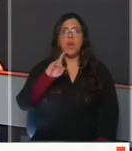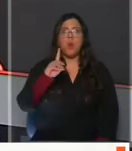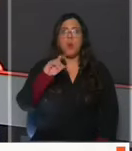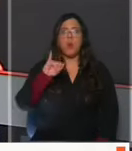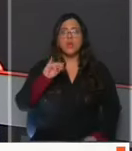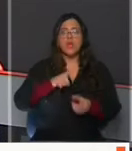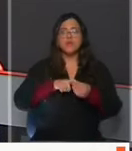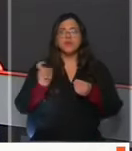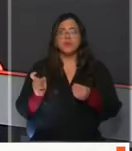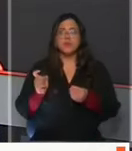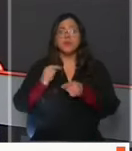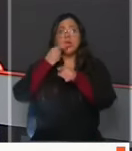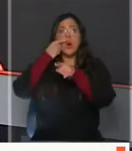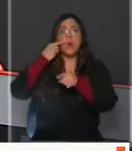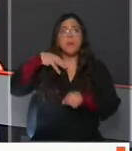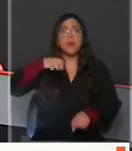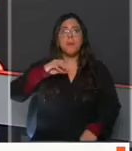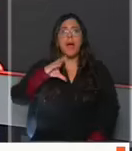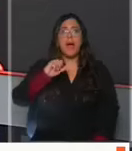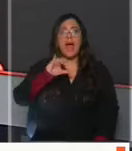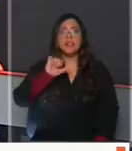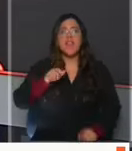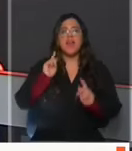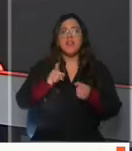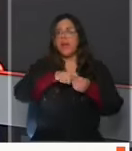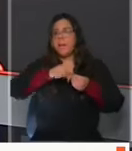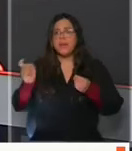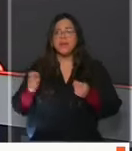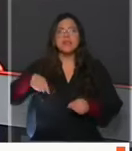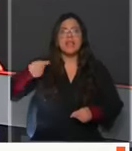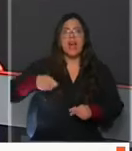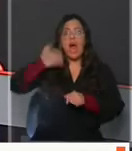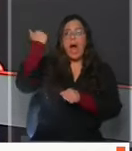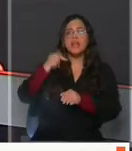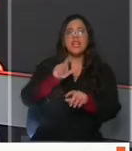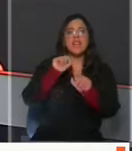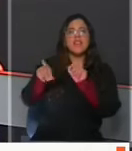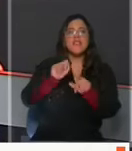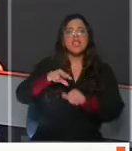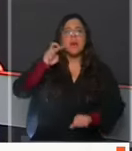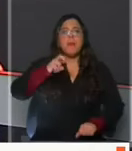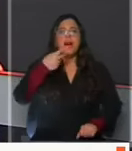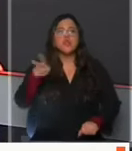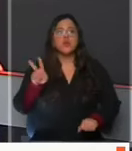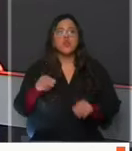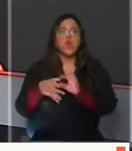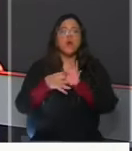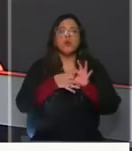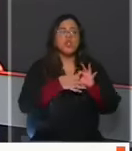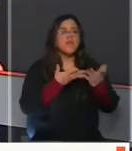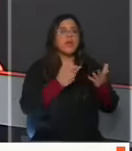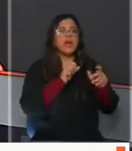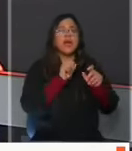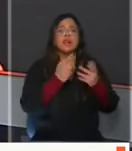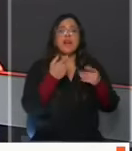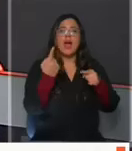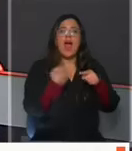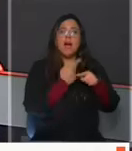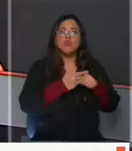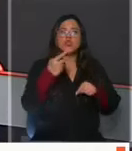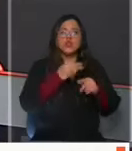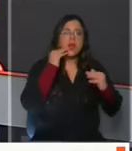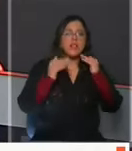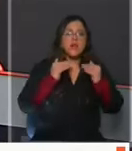Javier Macaya debe dejar el Senado tras defender a su padre condenado por abuso sexual de menores. En paralelo, hubo fuertes recriminaciones